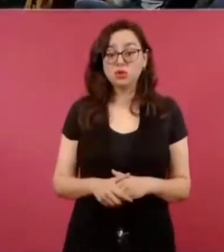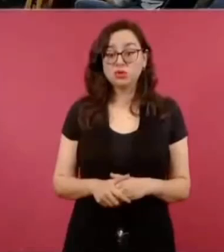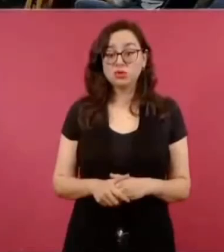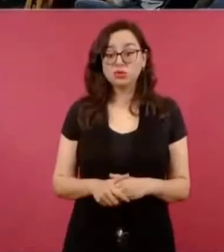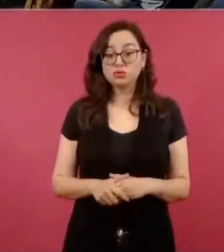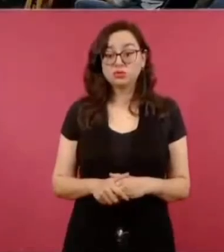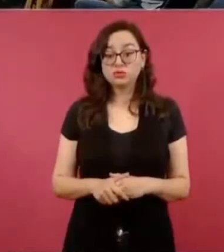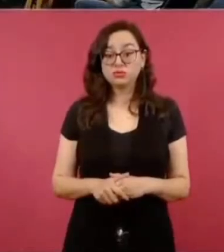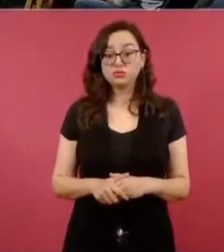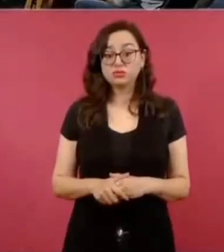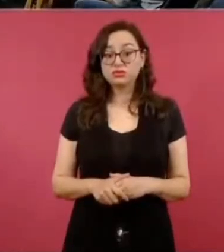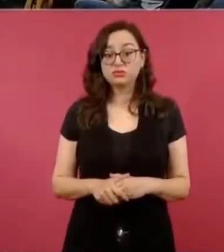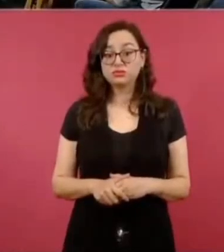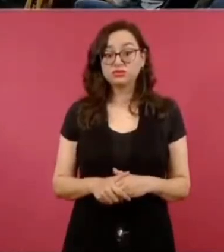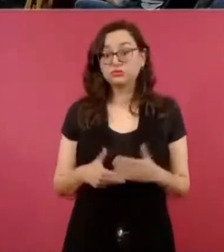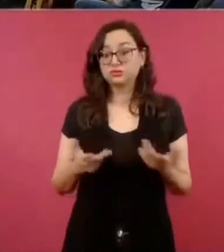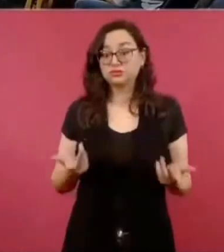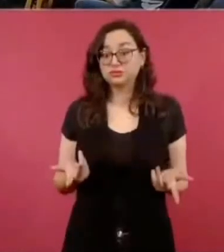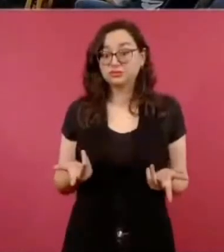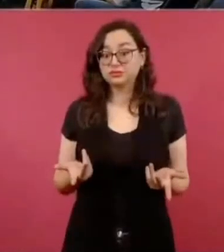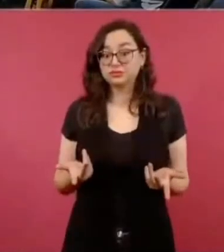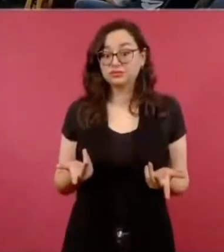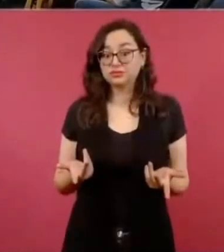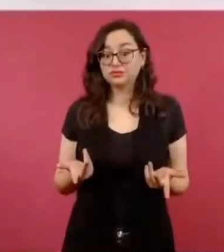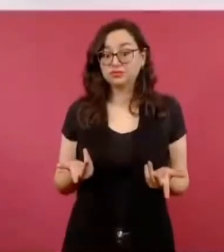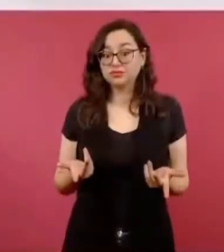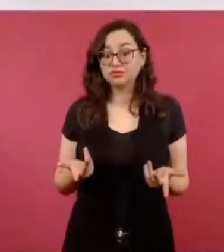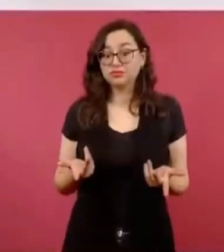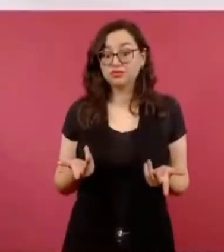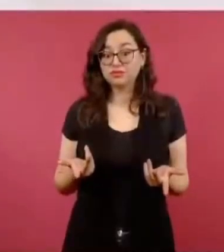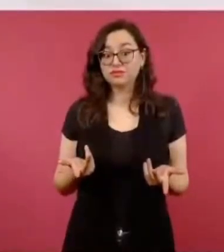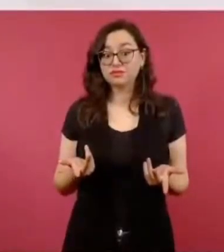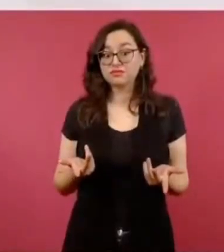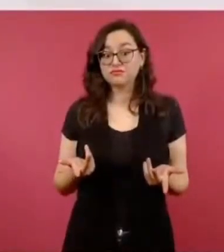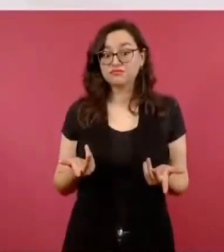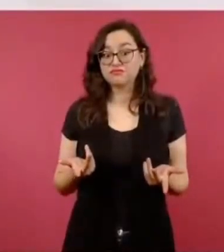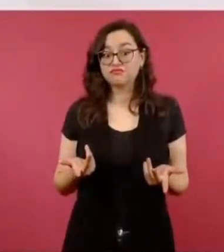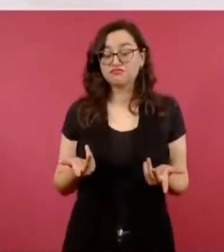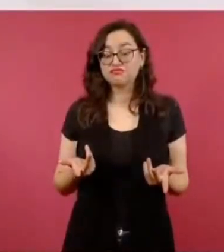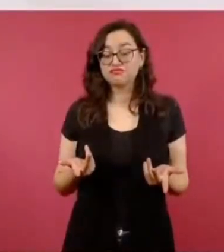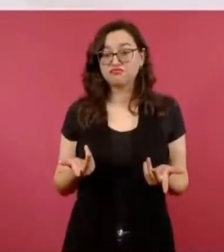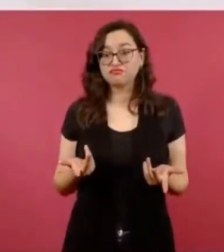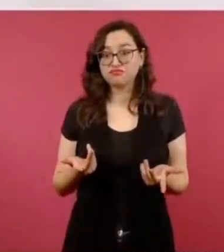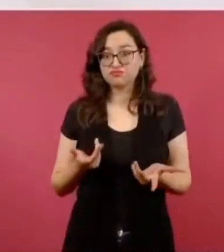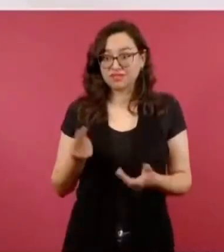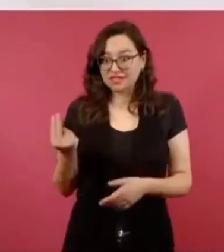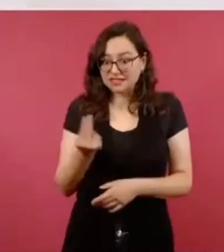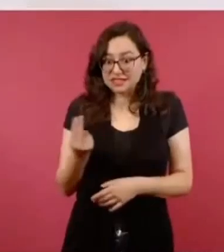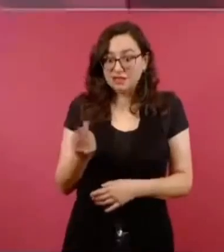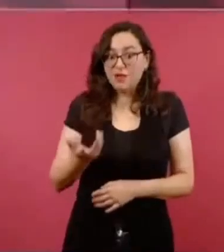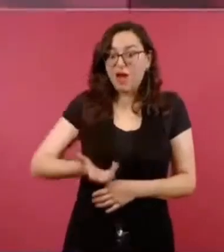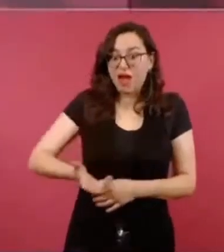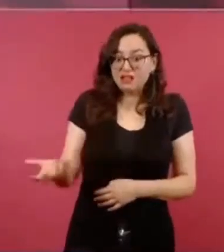grupos o países que están confrontándose, sino de ayudar